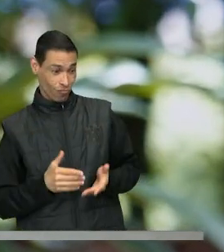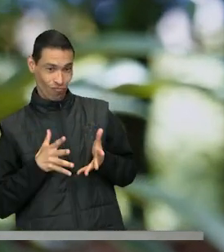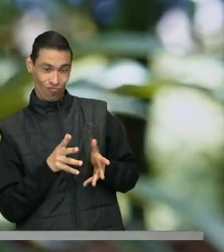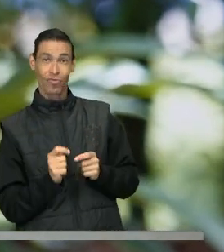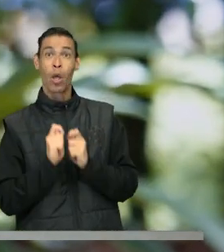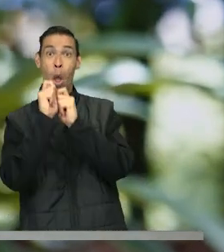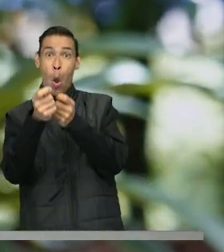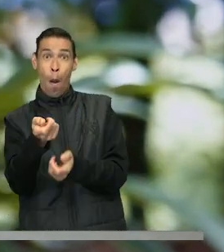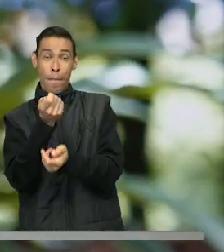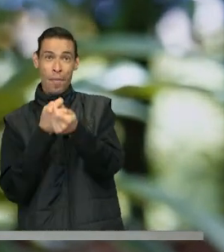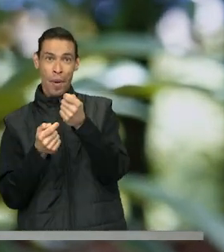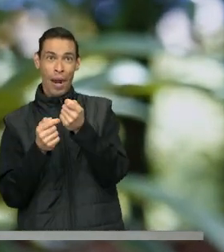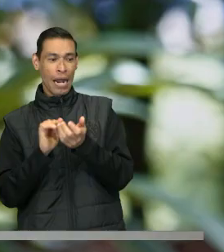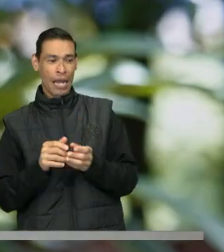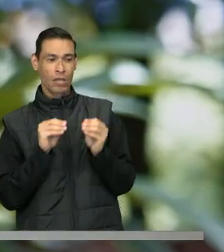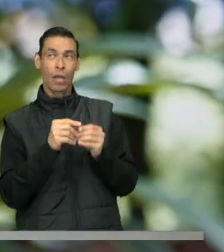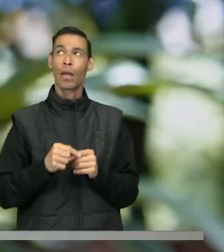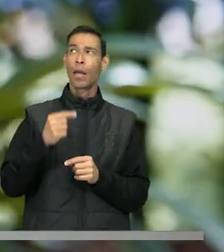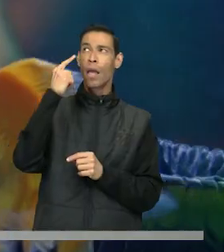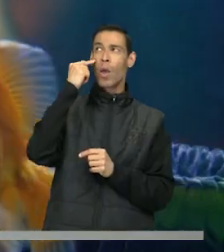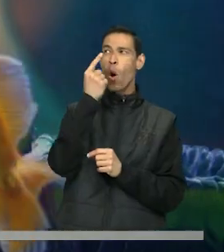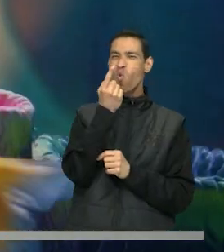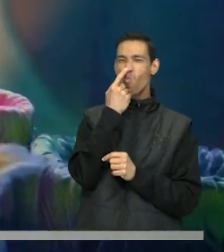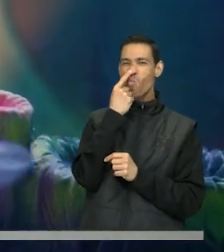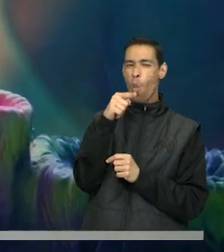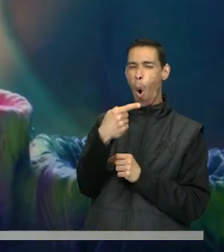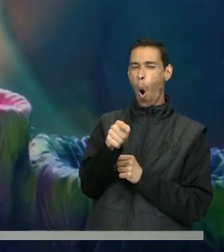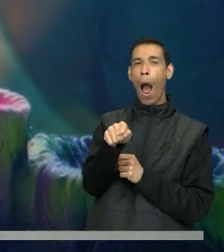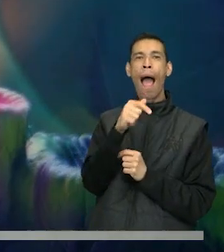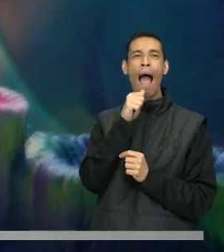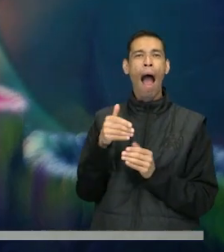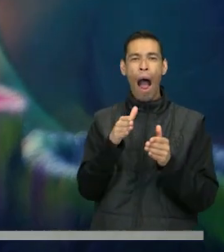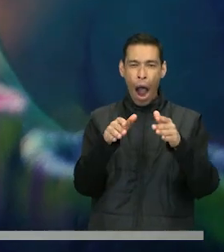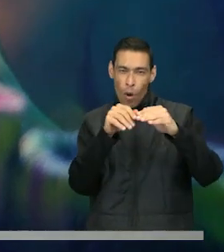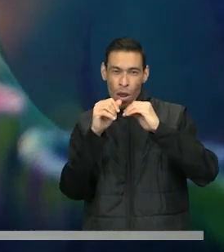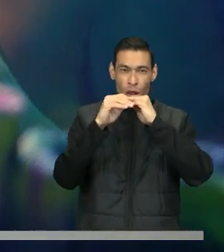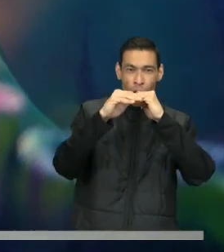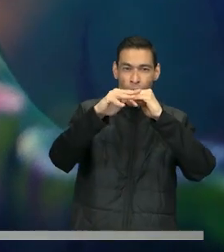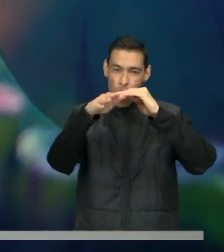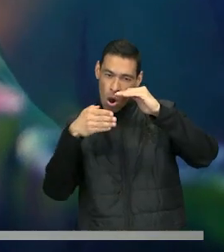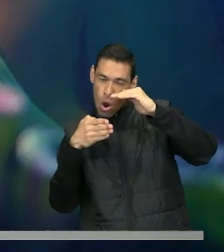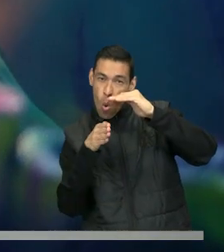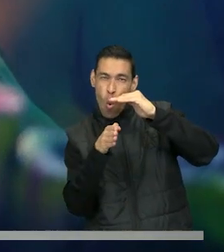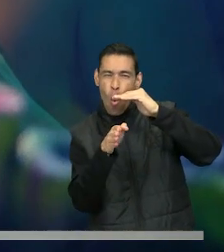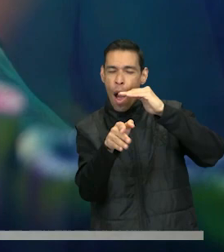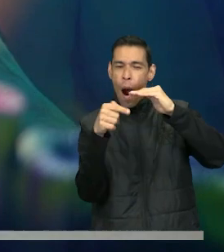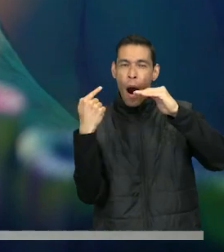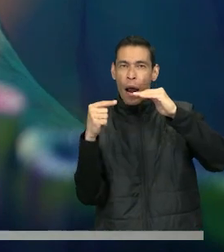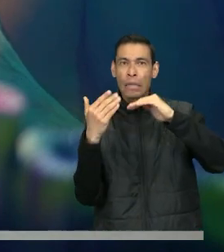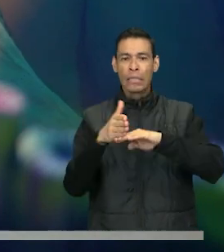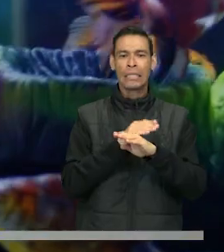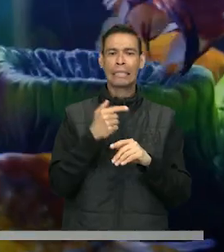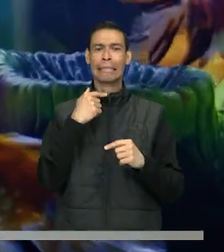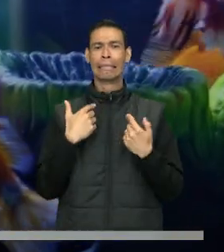forma fue despertando esa curiosidad sobre qué hay en el agua, qué hay debajo de esa agua que de pronto en un comienzo se le tenía